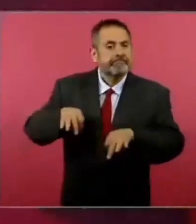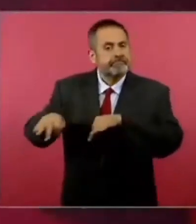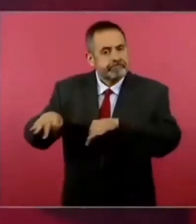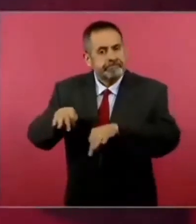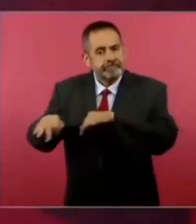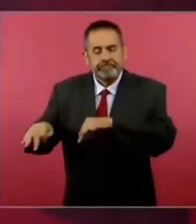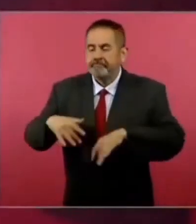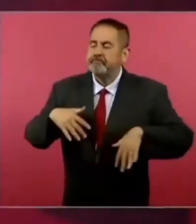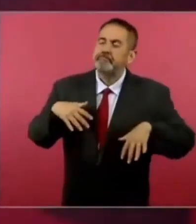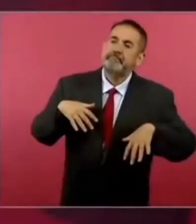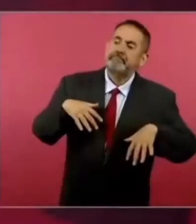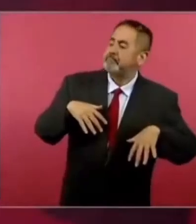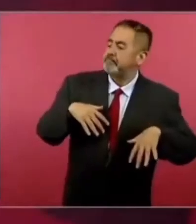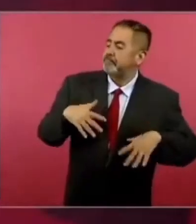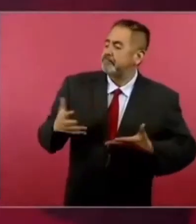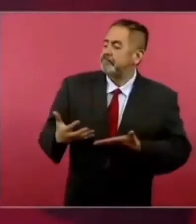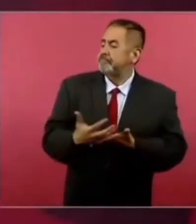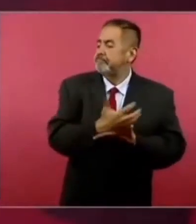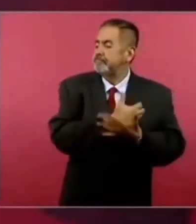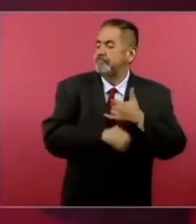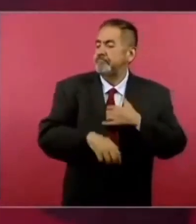Y así